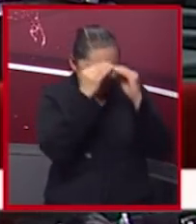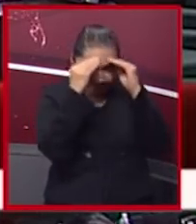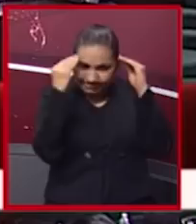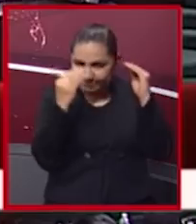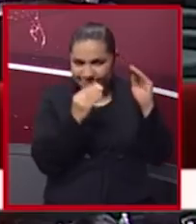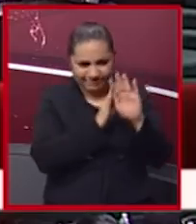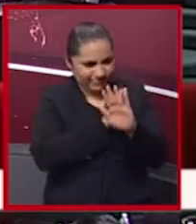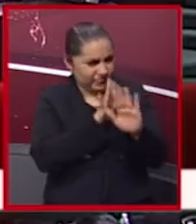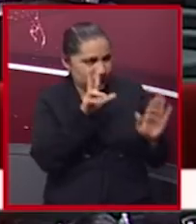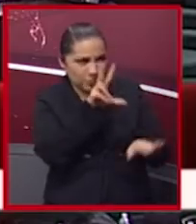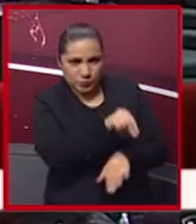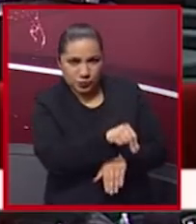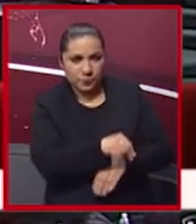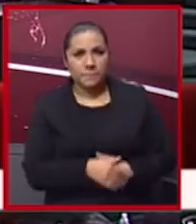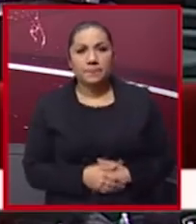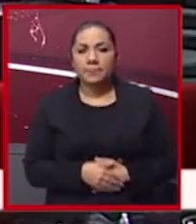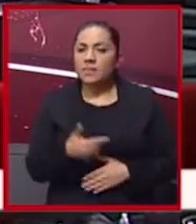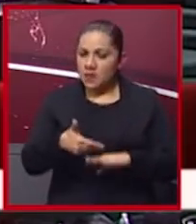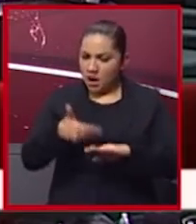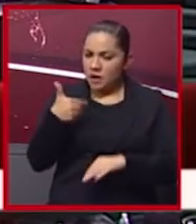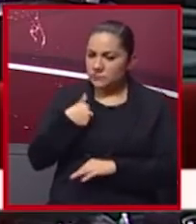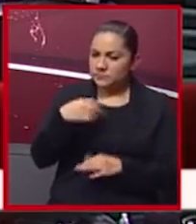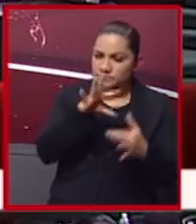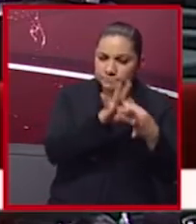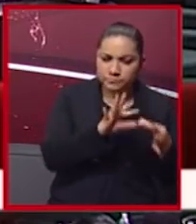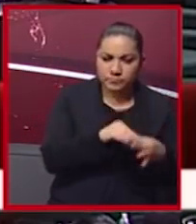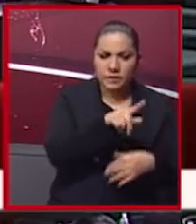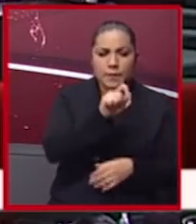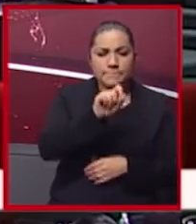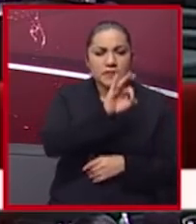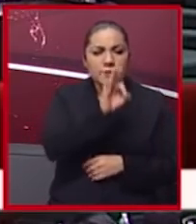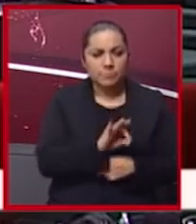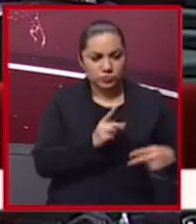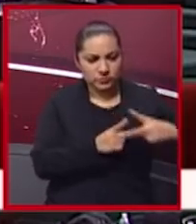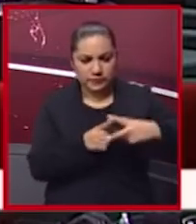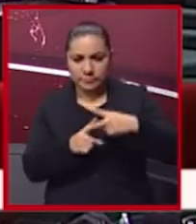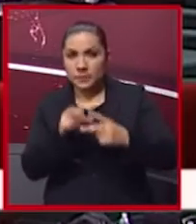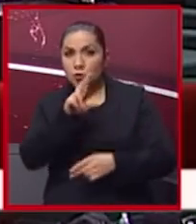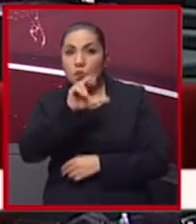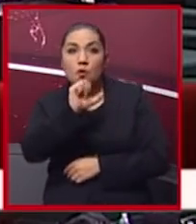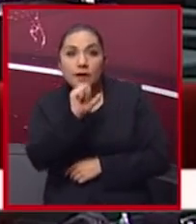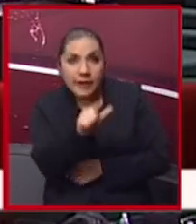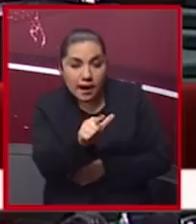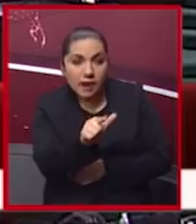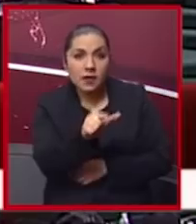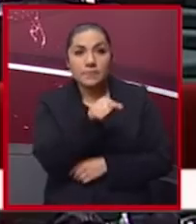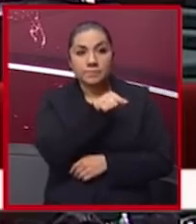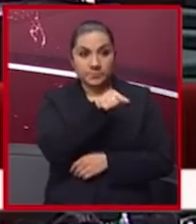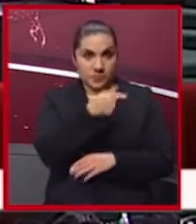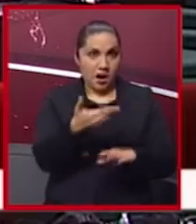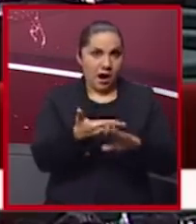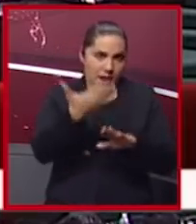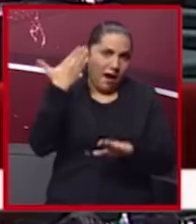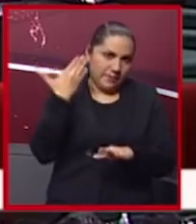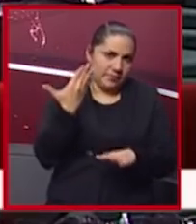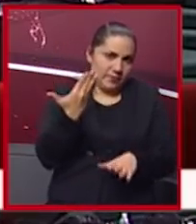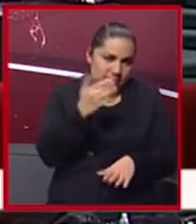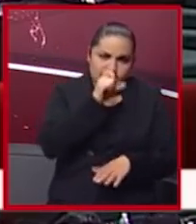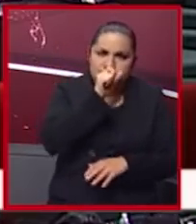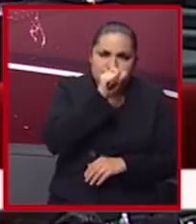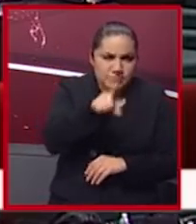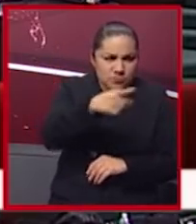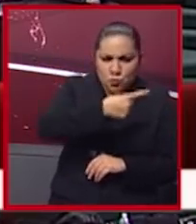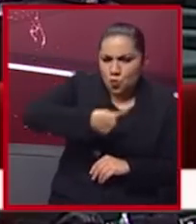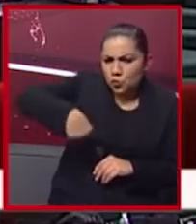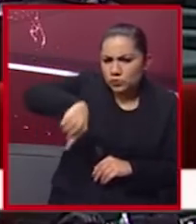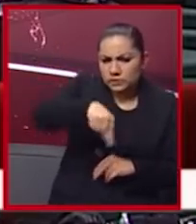de 20% en términos reales, que ustedes, por lo que han sometido, que ustedes mismos ya lo aprobaron, van a tener